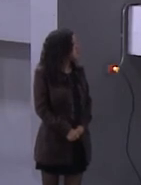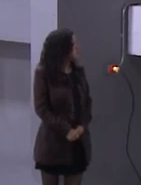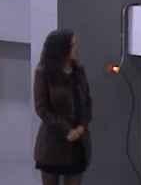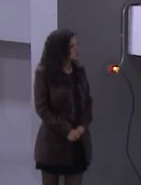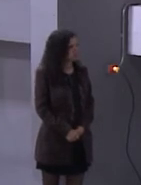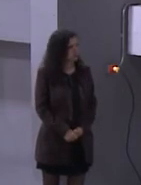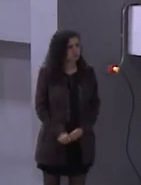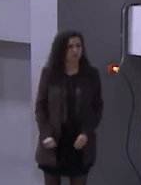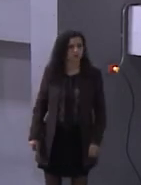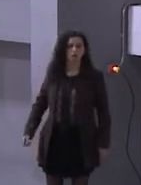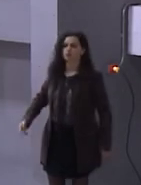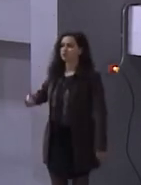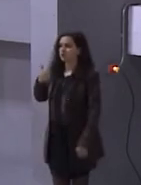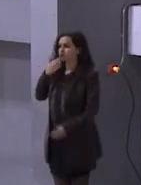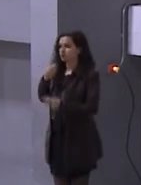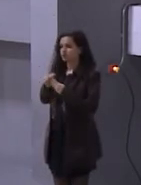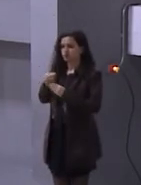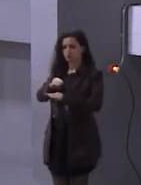Buenos días.